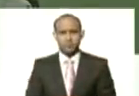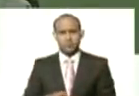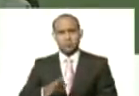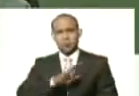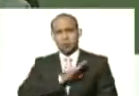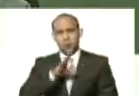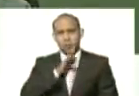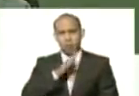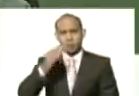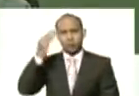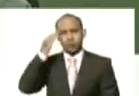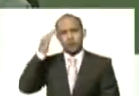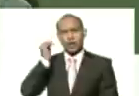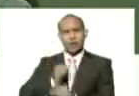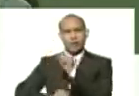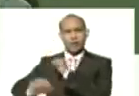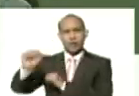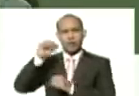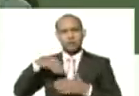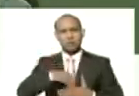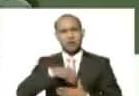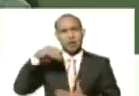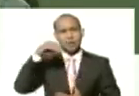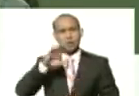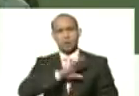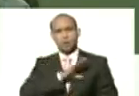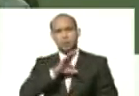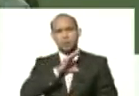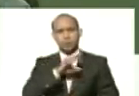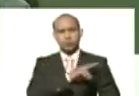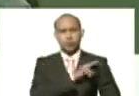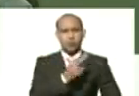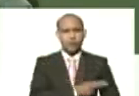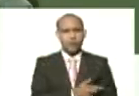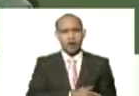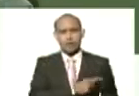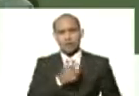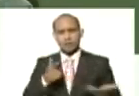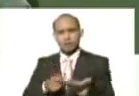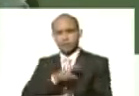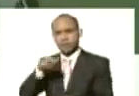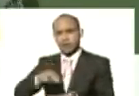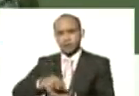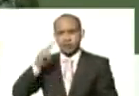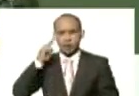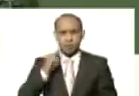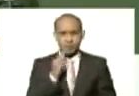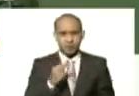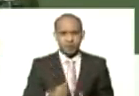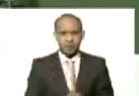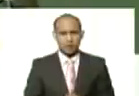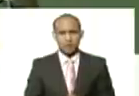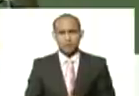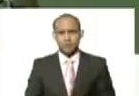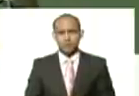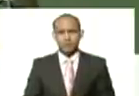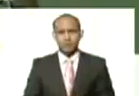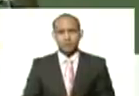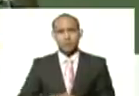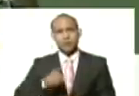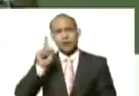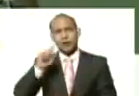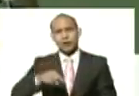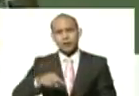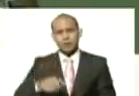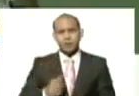pertenencia, del espíritu de pertenencia que tiene la Fuerza Armada Nacional Bolivariana por sus hombres y por sus equipamientos. Además de